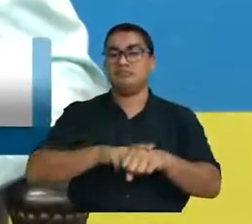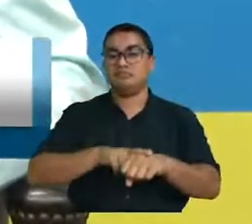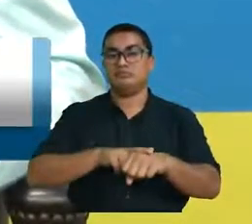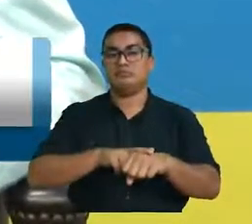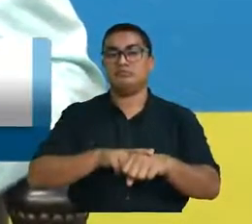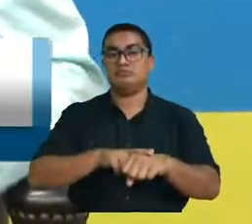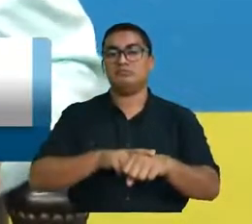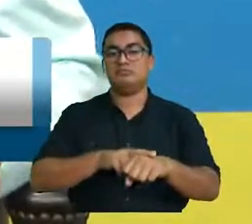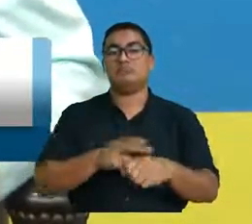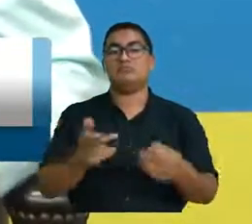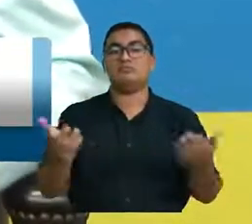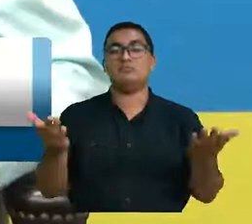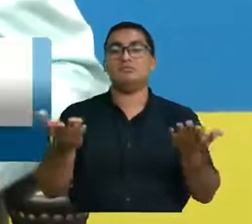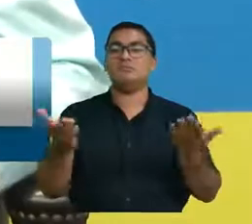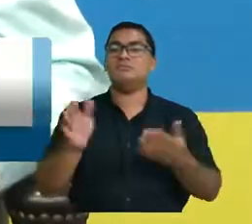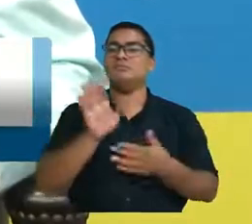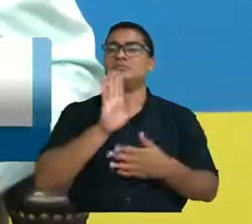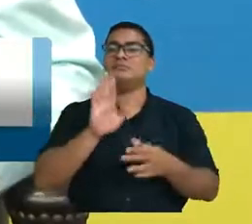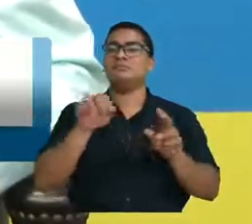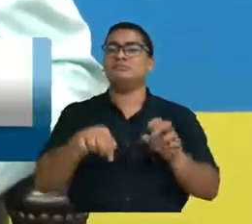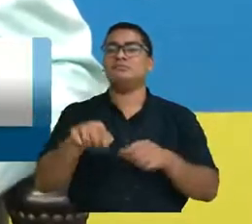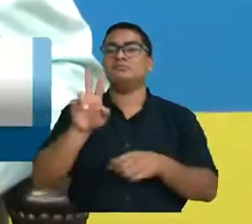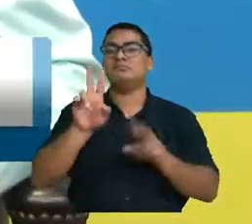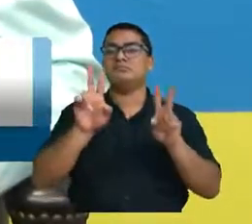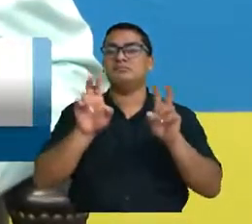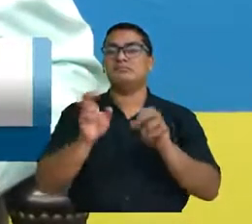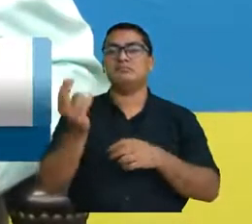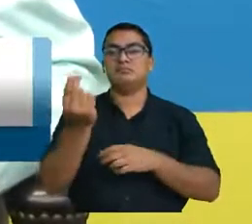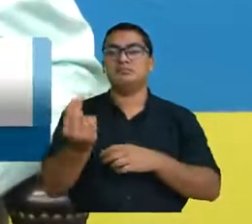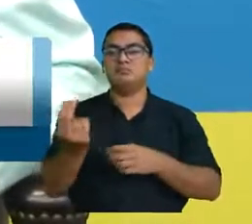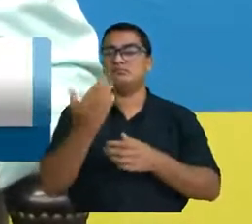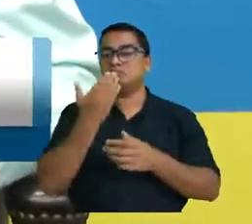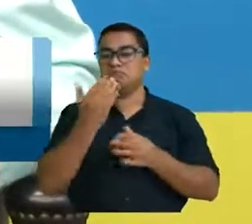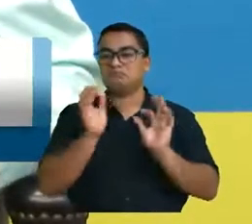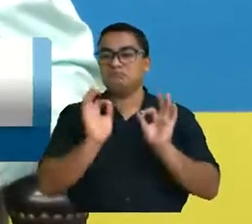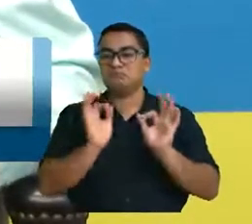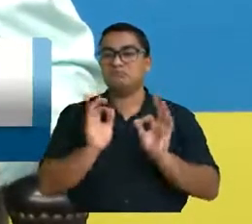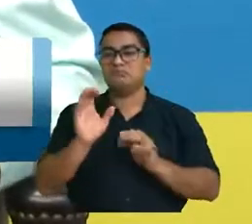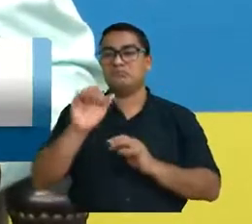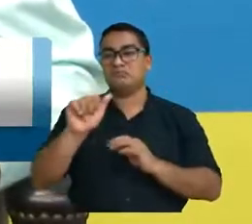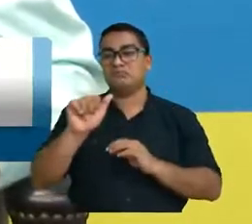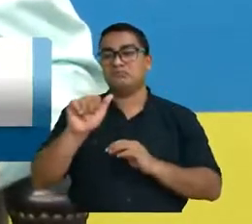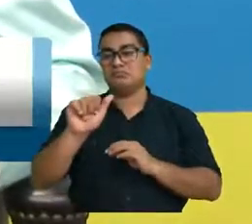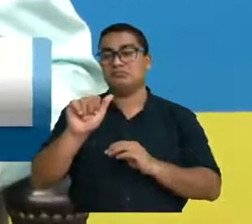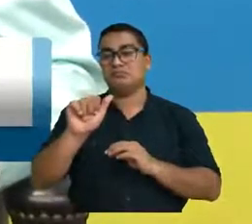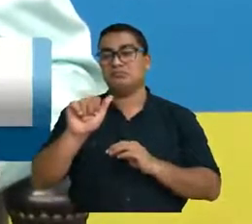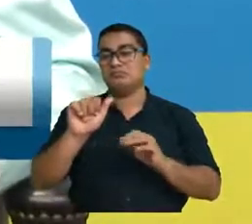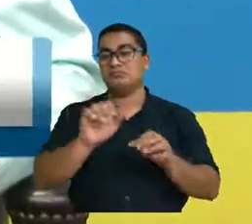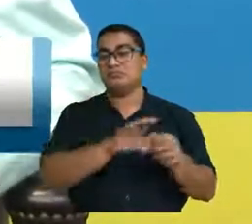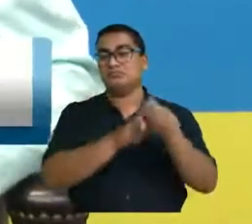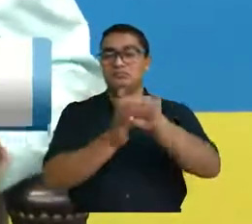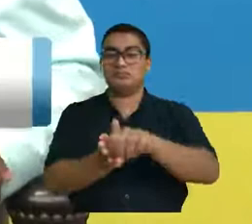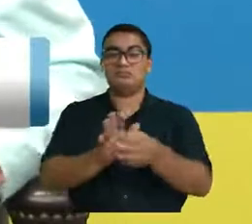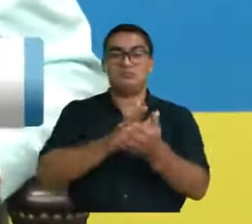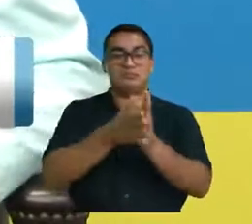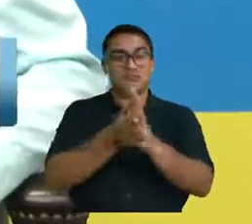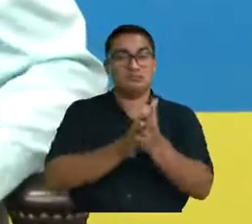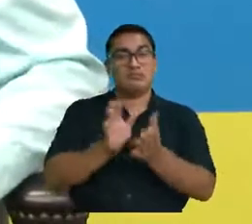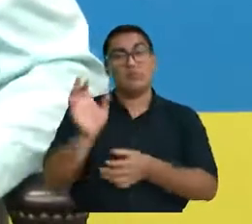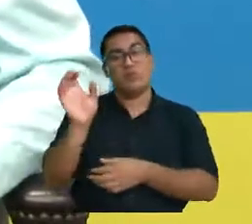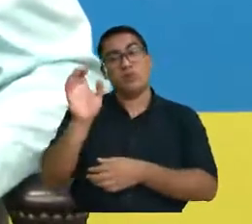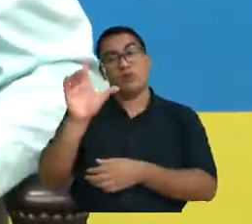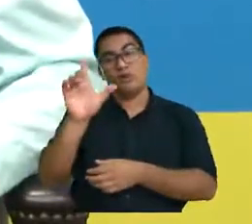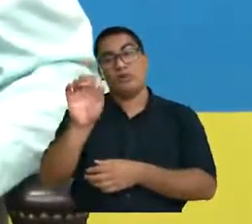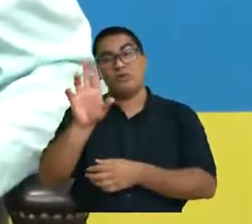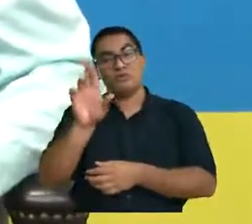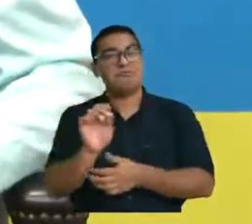Asamblea Nacional. Estamos hablando hoy sobre el uso adecuado del alcohol y el cloro para evitar daños en la piel. Tenemos como invitada